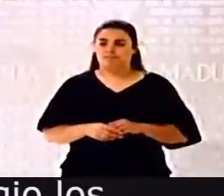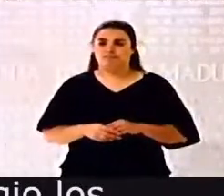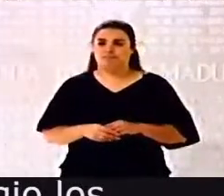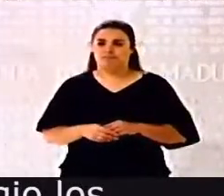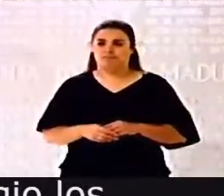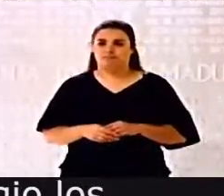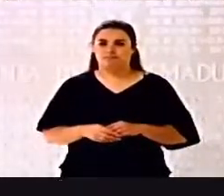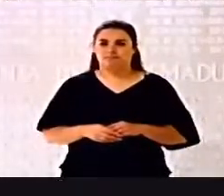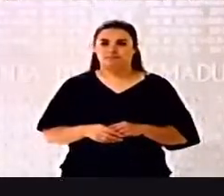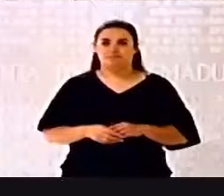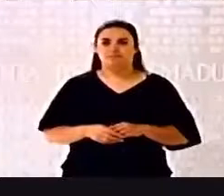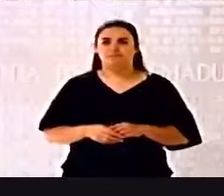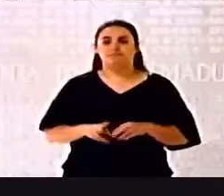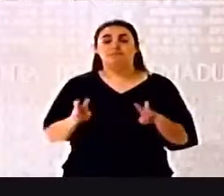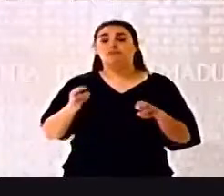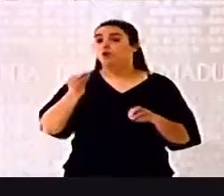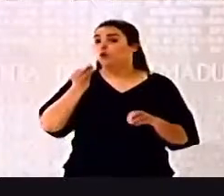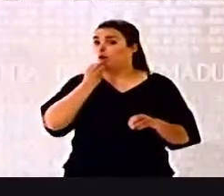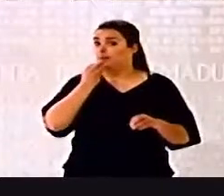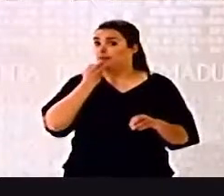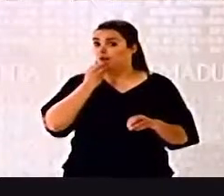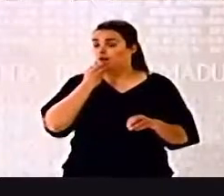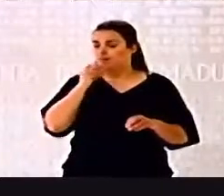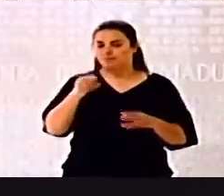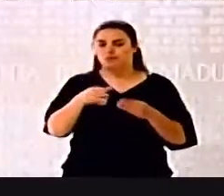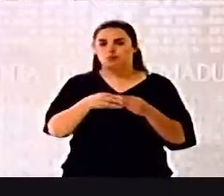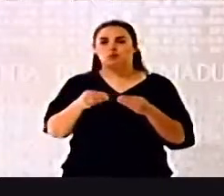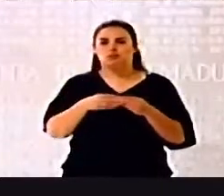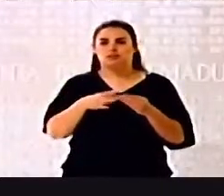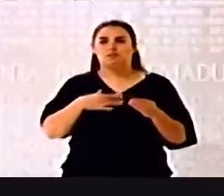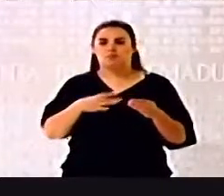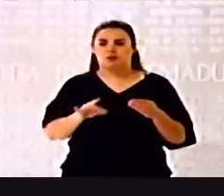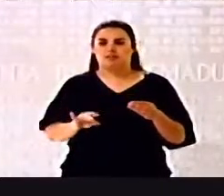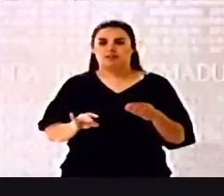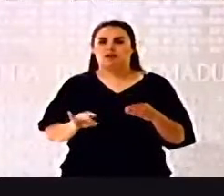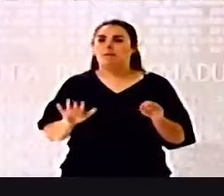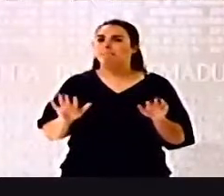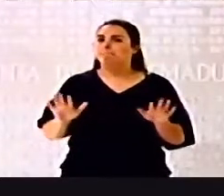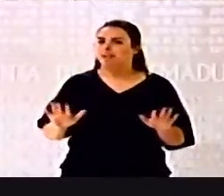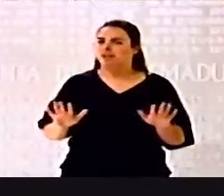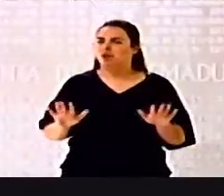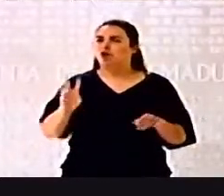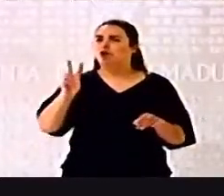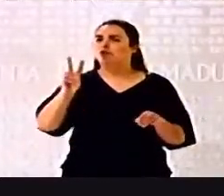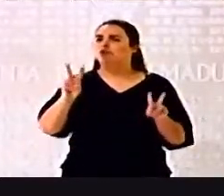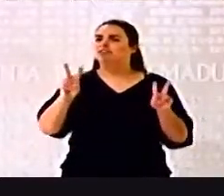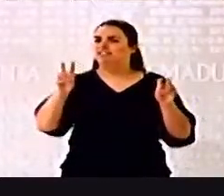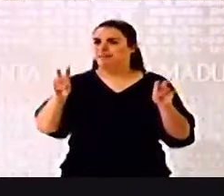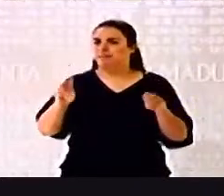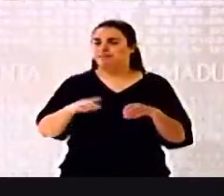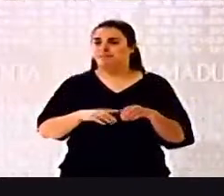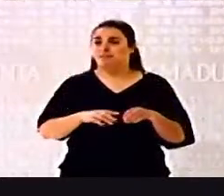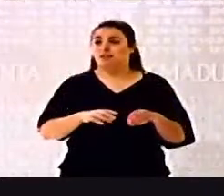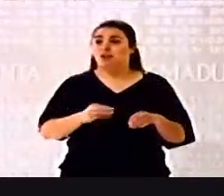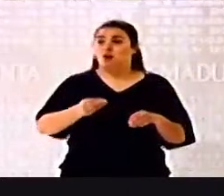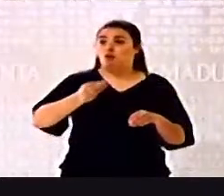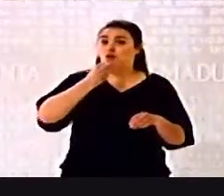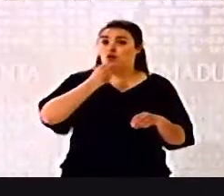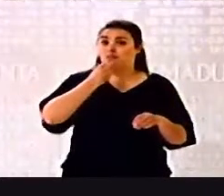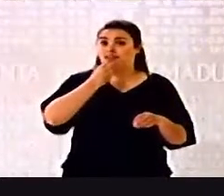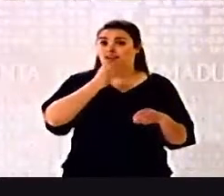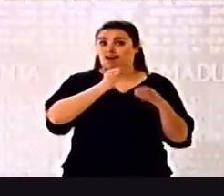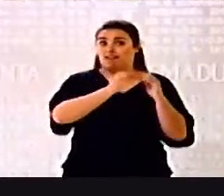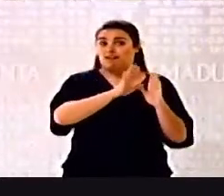Los comedores pueden ser utilizados, pero bajo 2 premisas. O la comida se la llevan de casa,